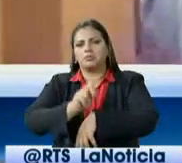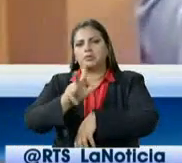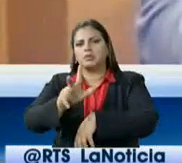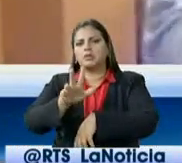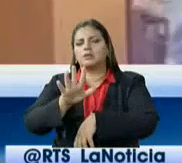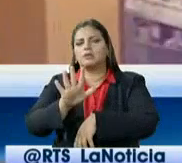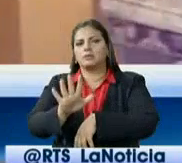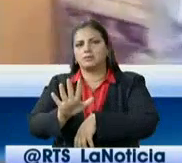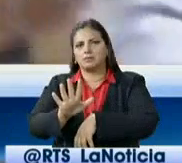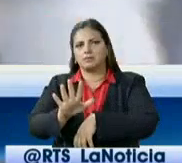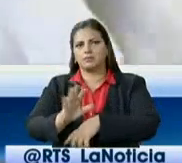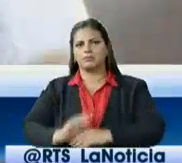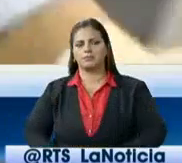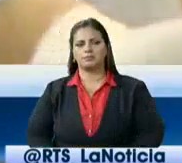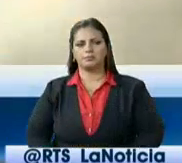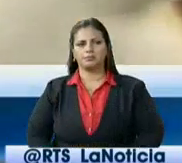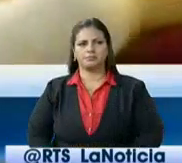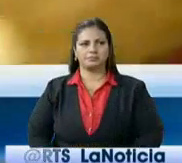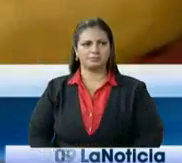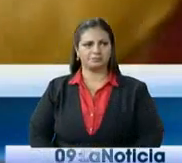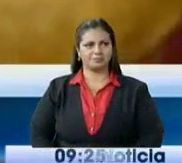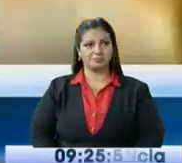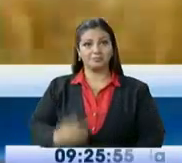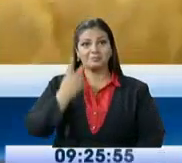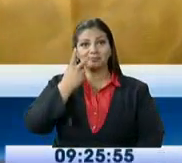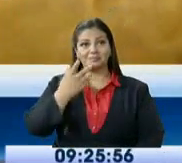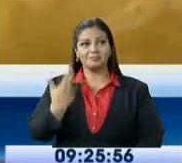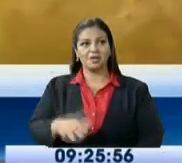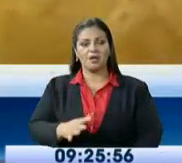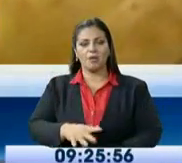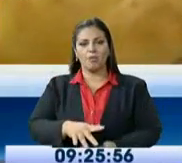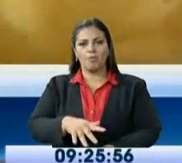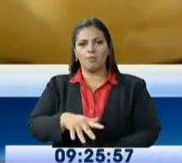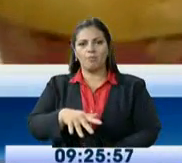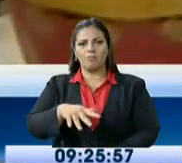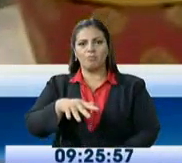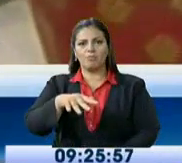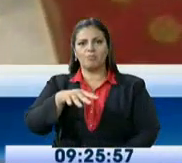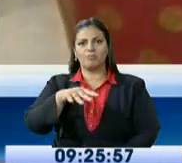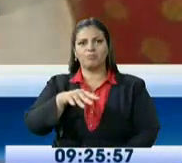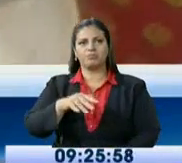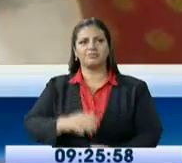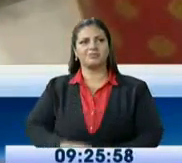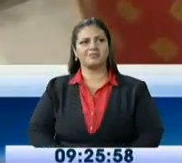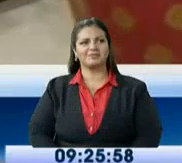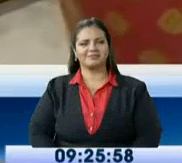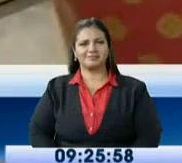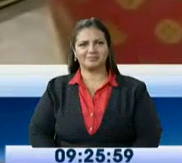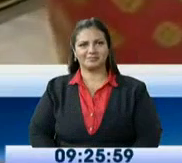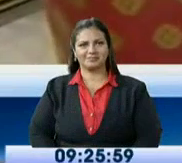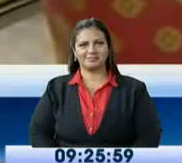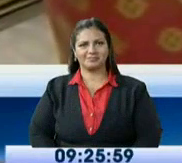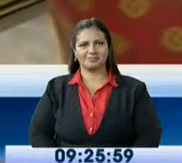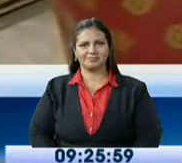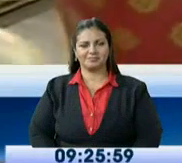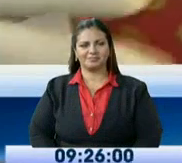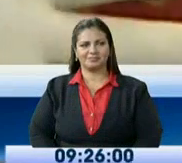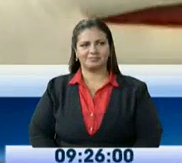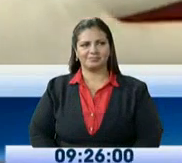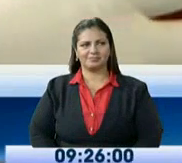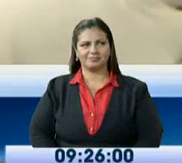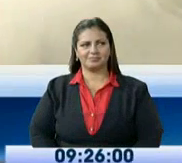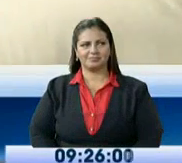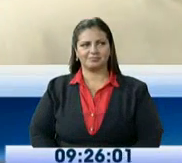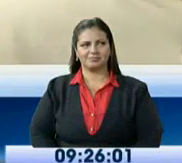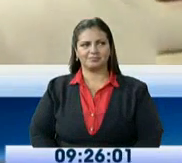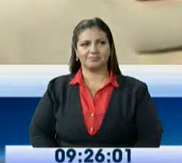ahí sí ya está listo, como estos de aquí. Ahí está. Para las dos presentaciones, 750 y 350, ¿no? Sí. aquí